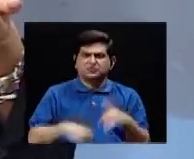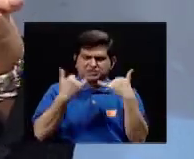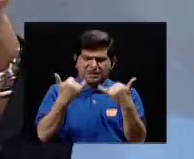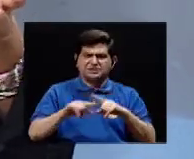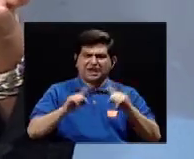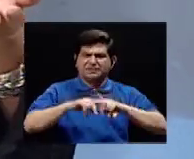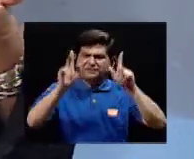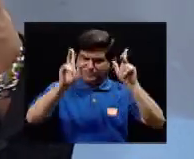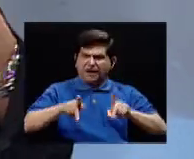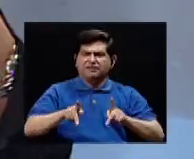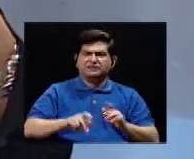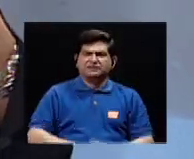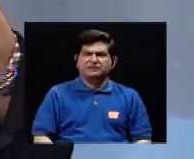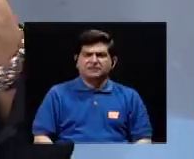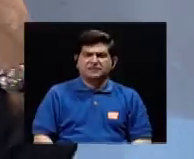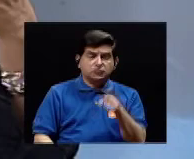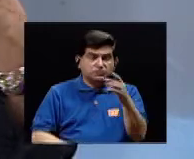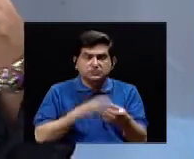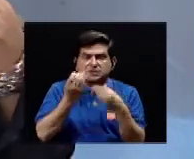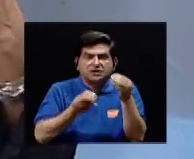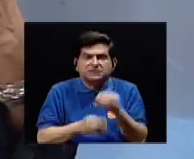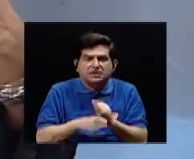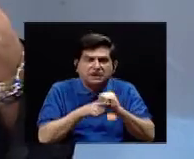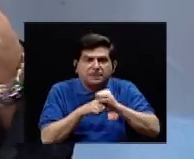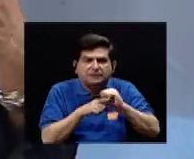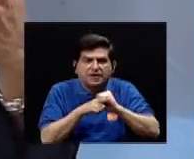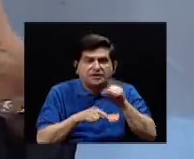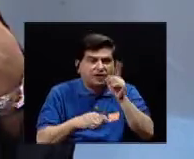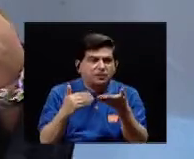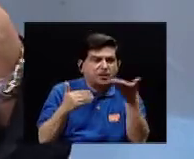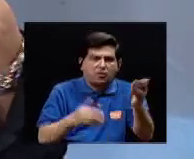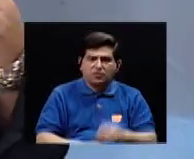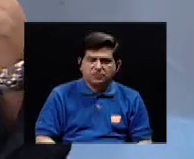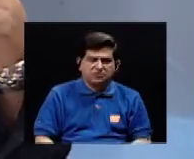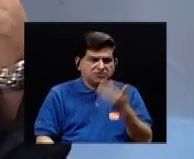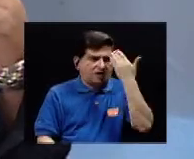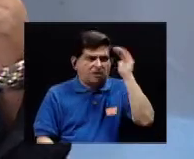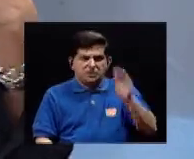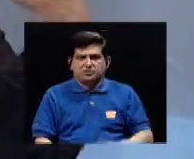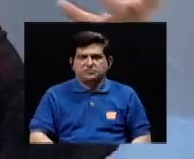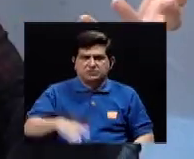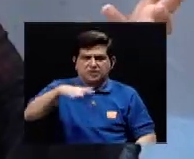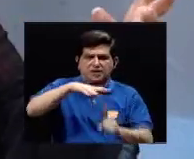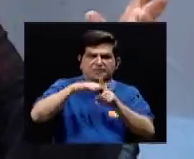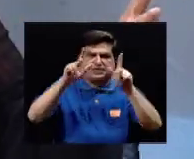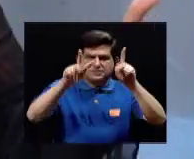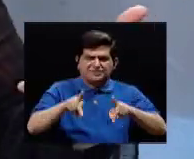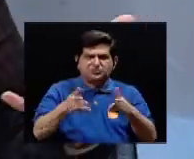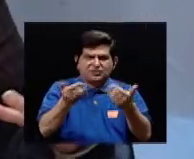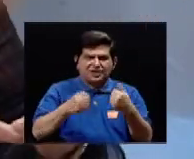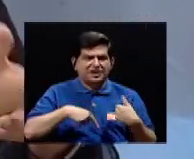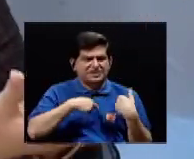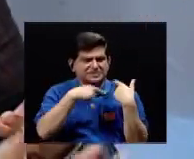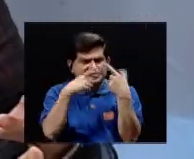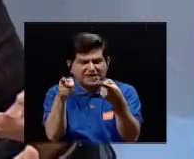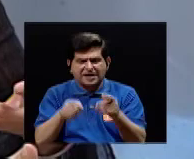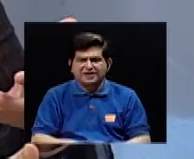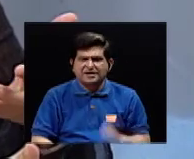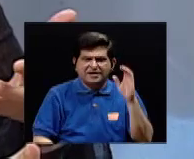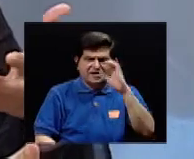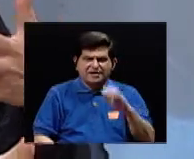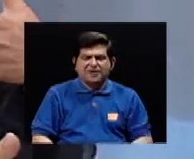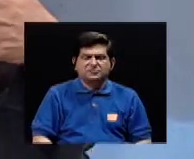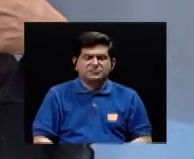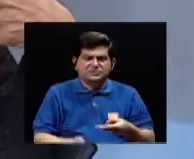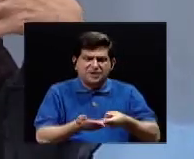ya como varias personas cómo hicieron para ensayar tal cosa, no sé, que apareciera alguien que quisiera llevarnos a buscar,